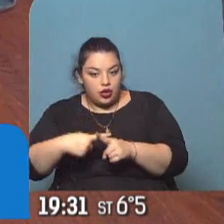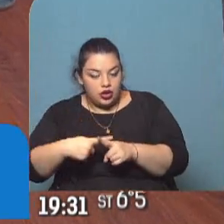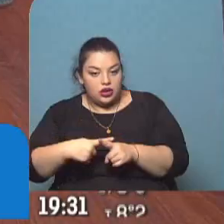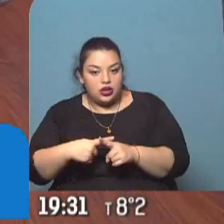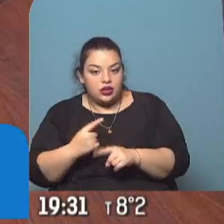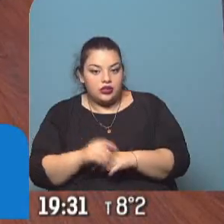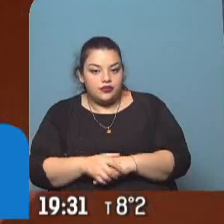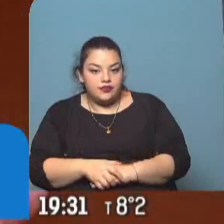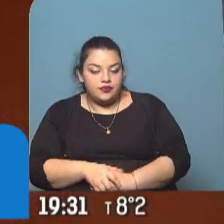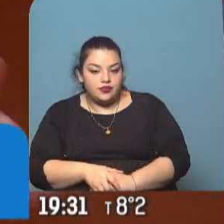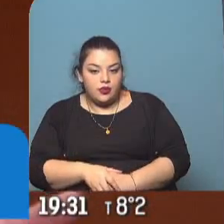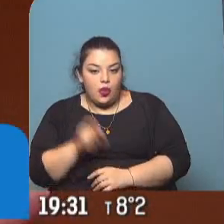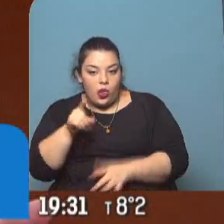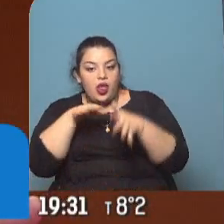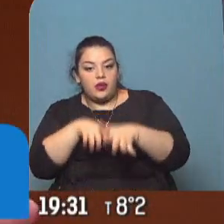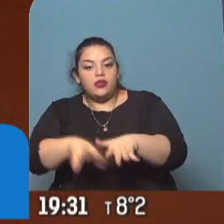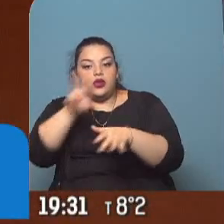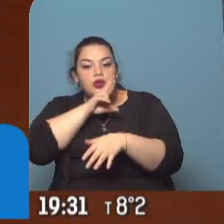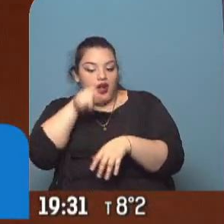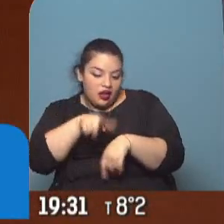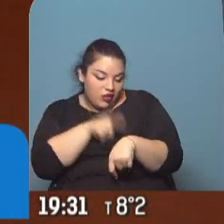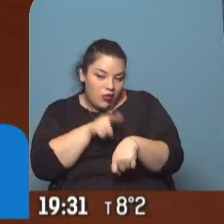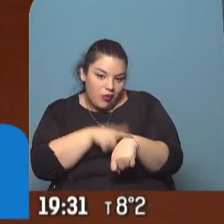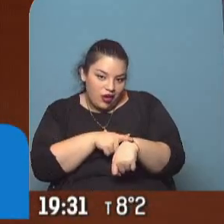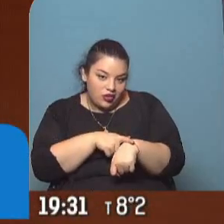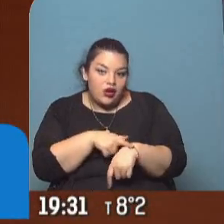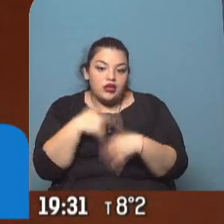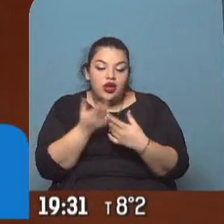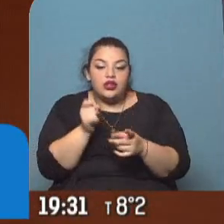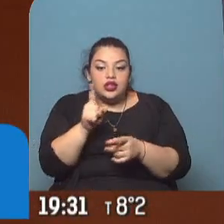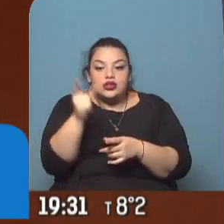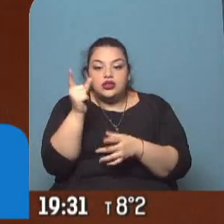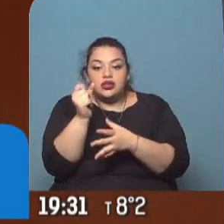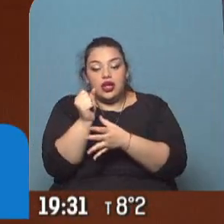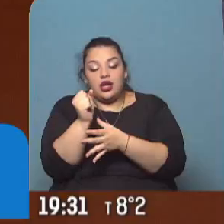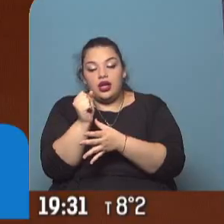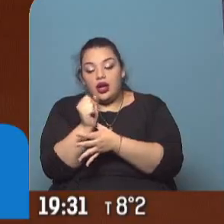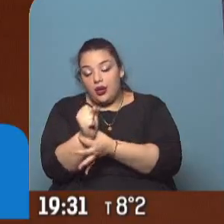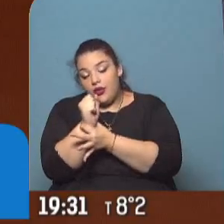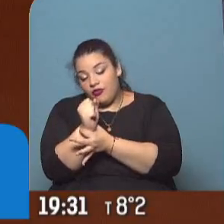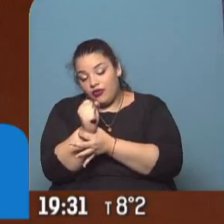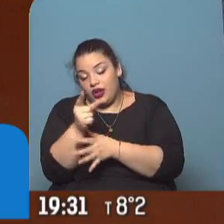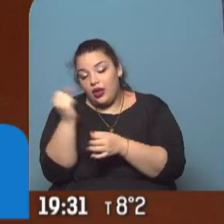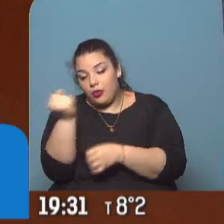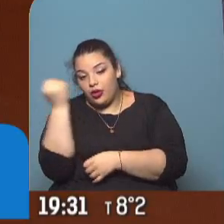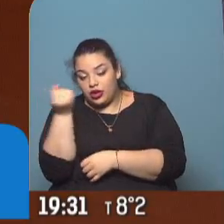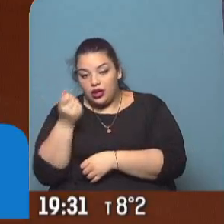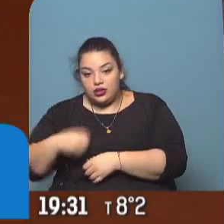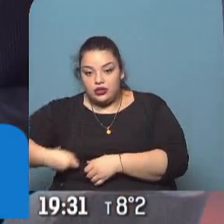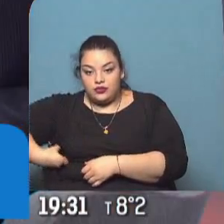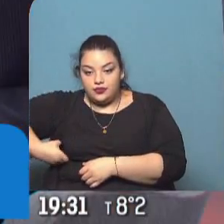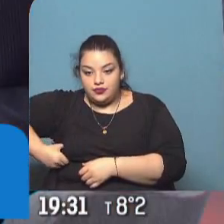movilización de las mujeres? Esta movilización es de estos tiempos, entonces es una actora fundamental la movilización de las